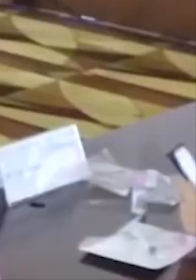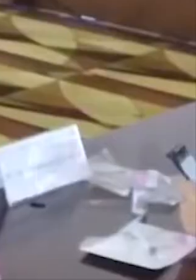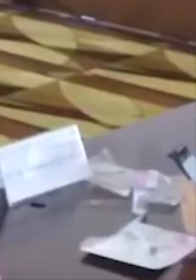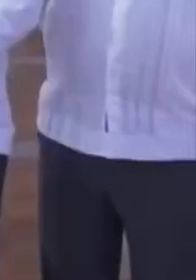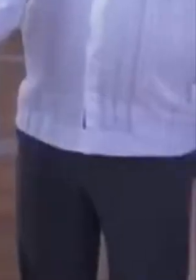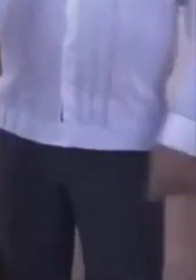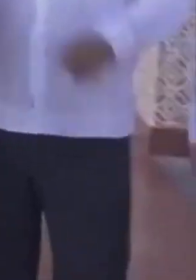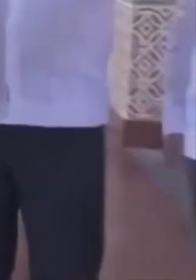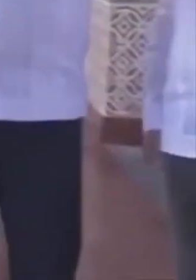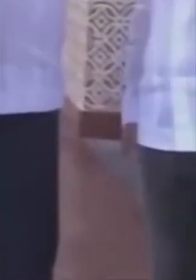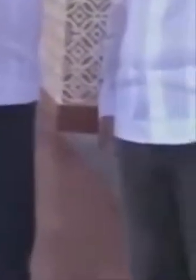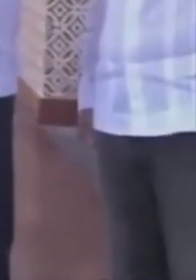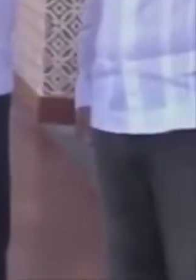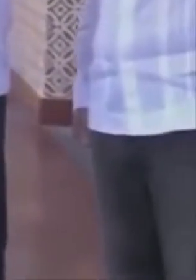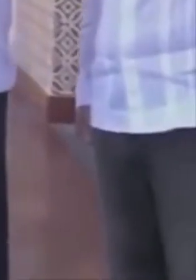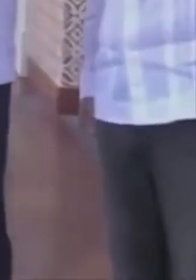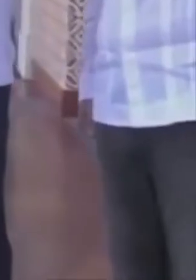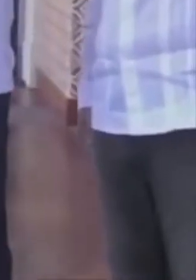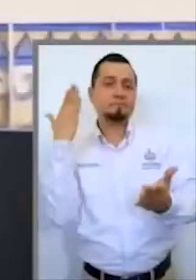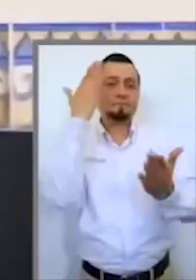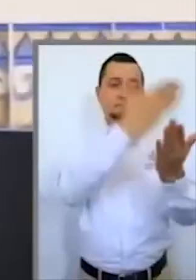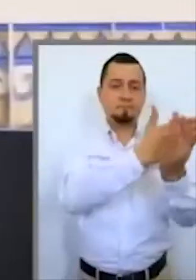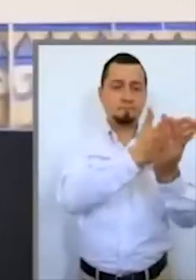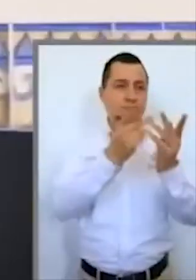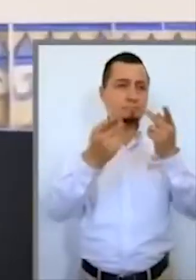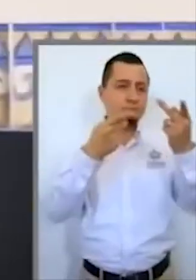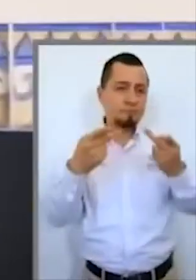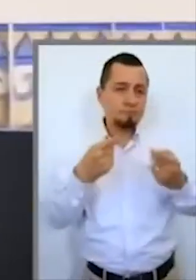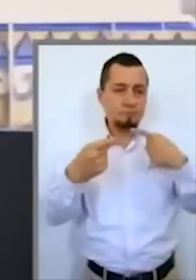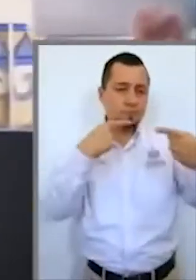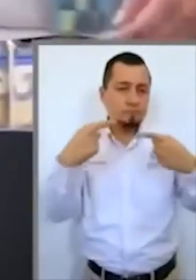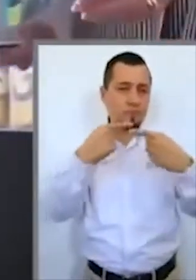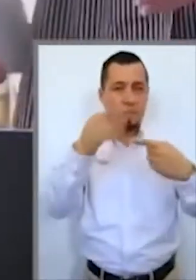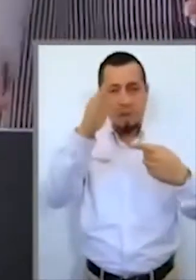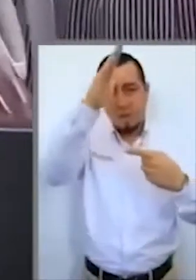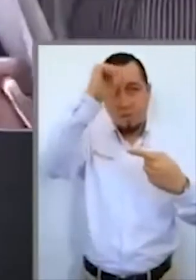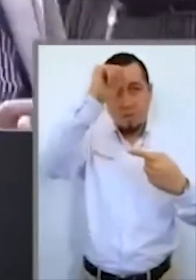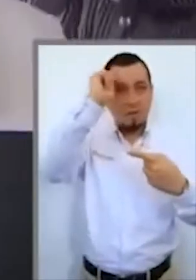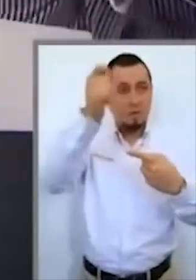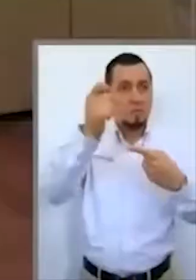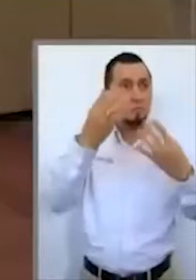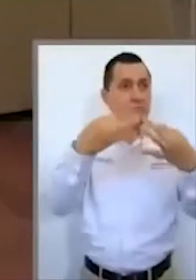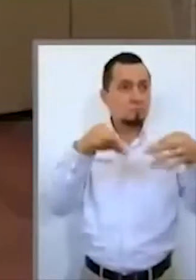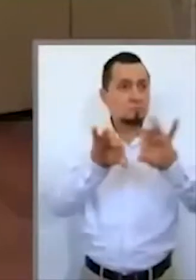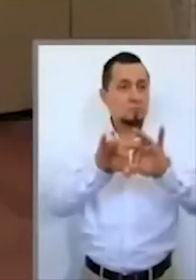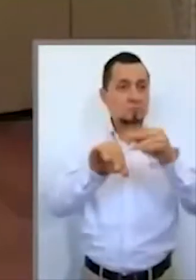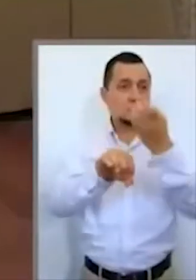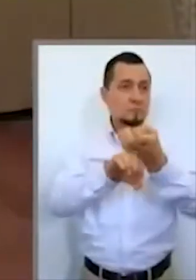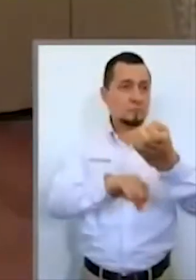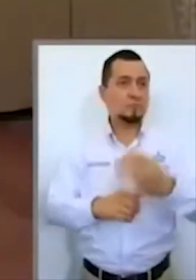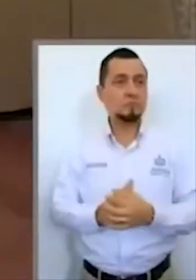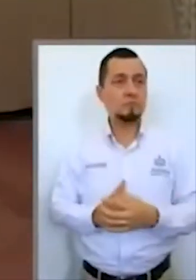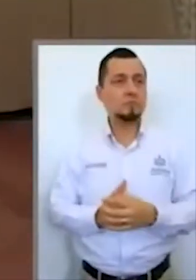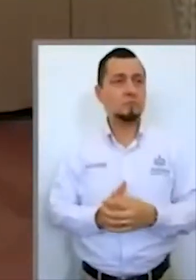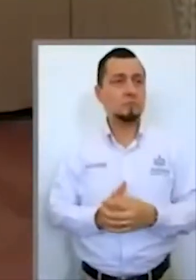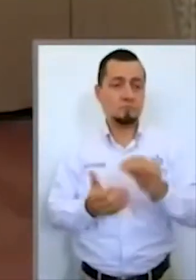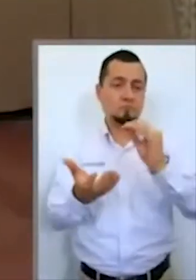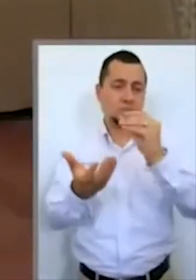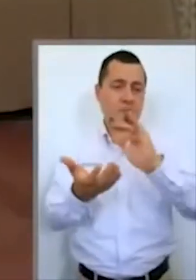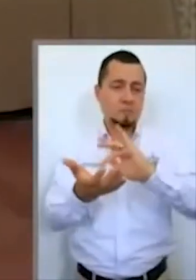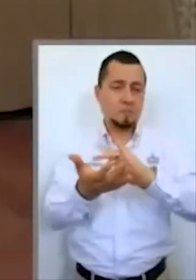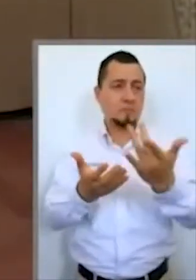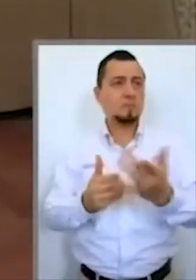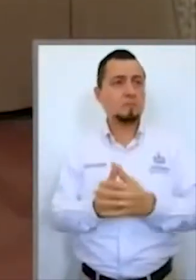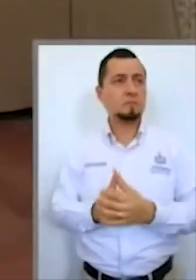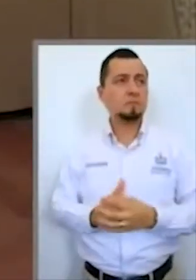la temática fiscal en el contexto de la presentación ante el congreso de la unión del paquete económico para 2021 y establecer un diálogo útil